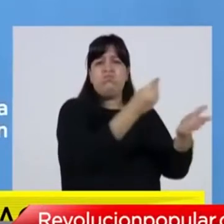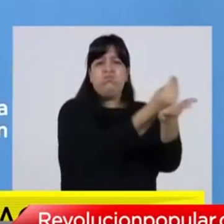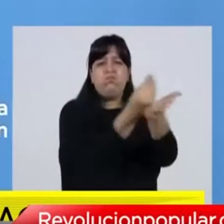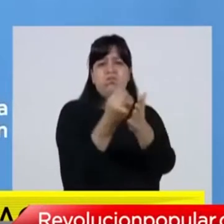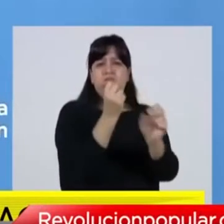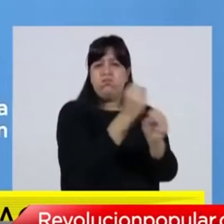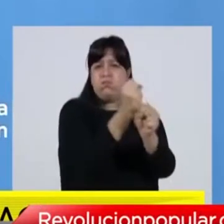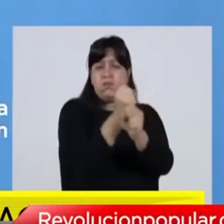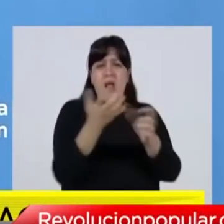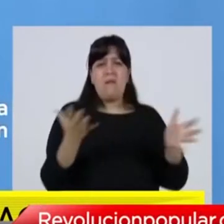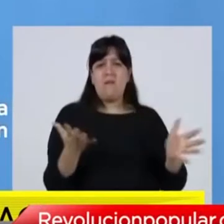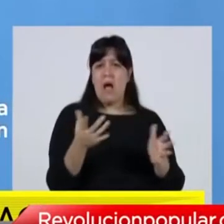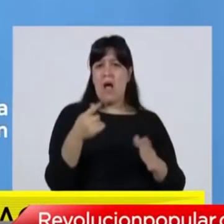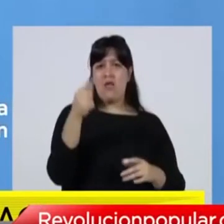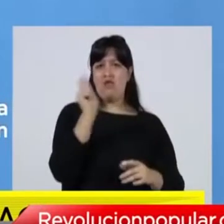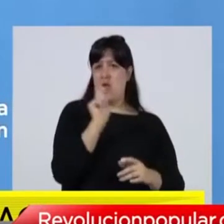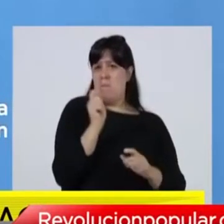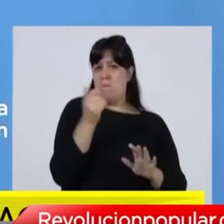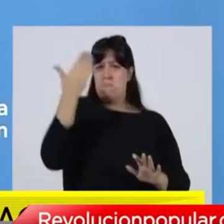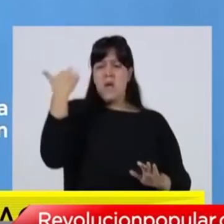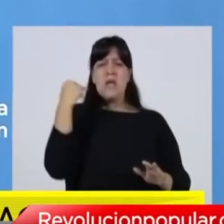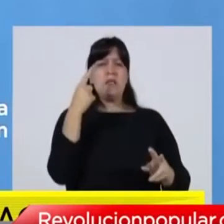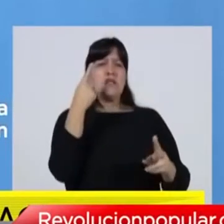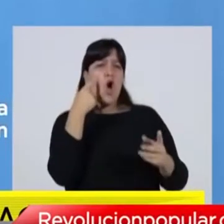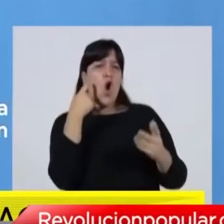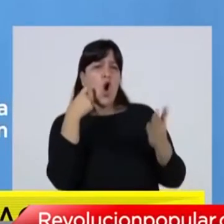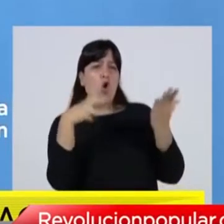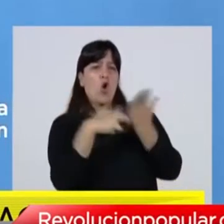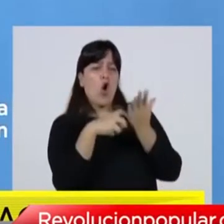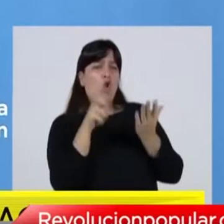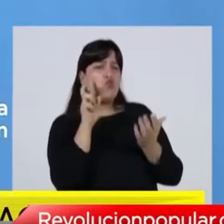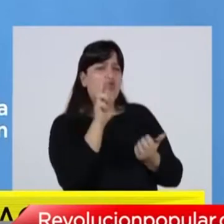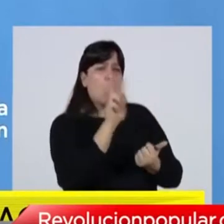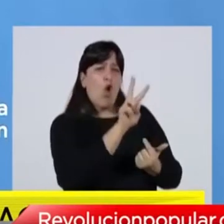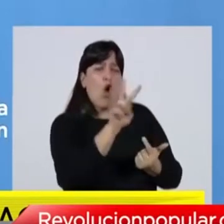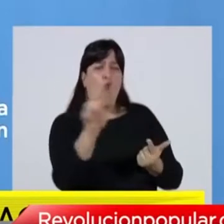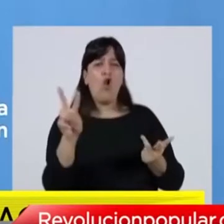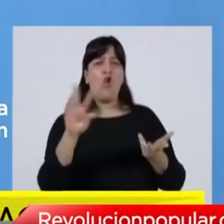que hacer una comparación con las políticas de hoy por hoy y con las políticas del gobierno anterior,